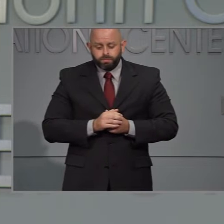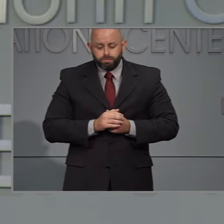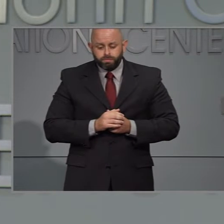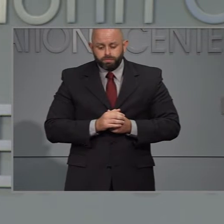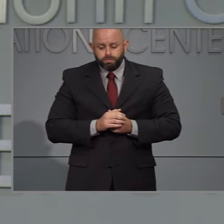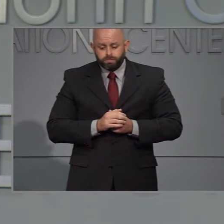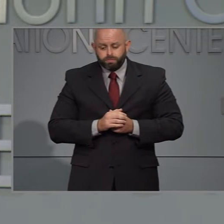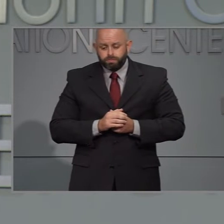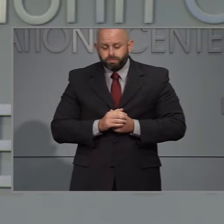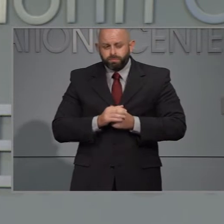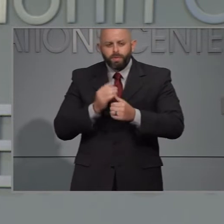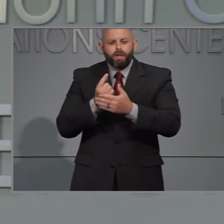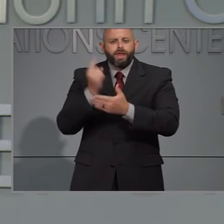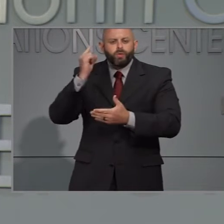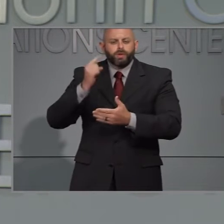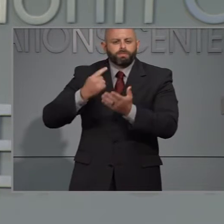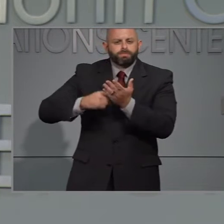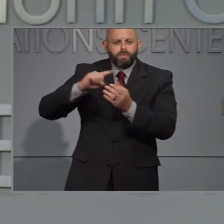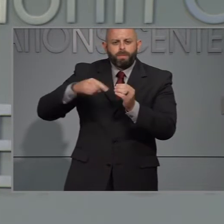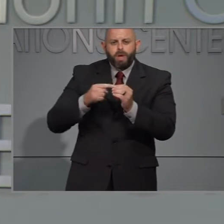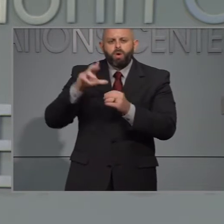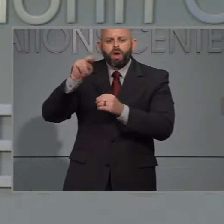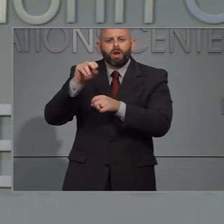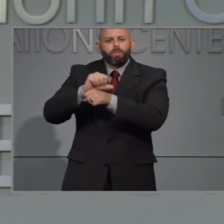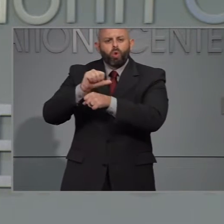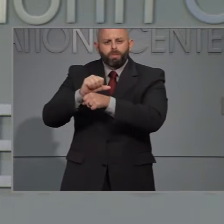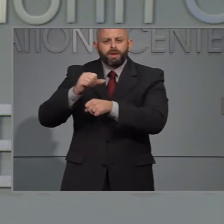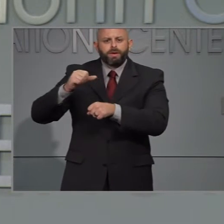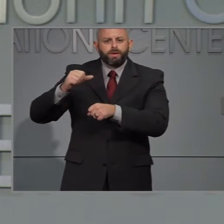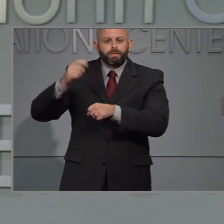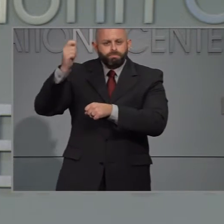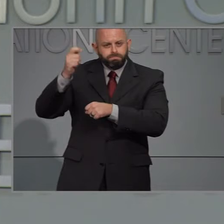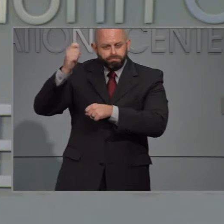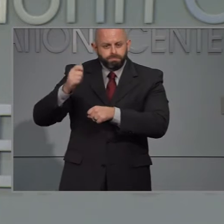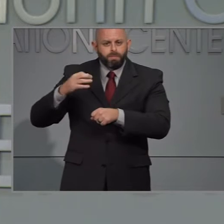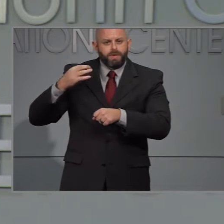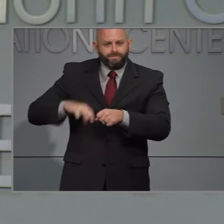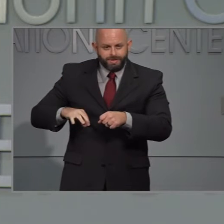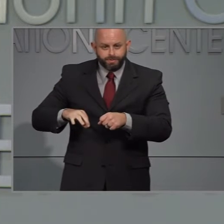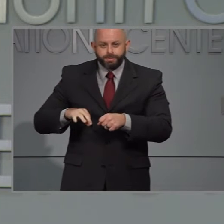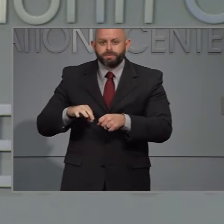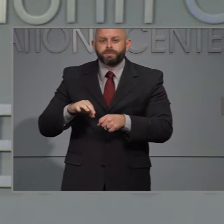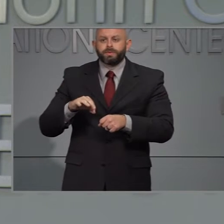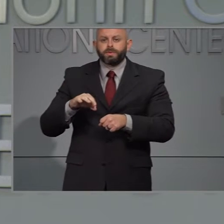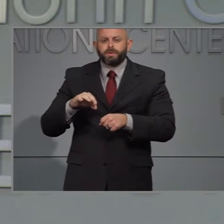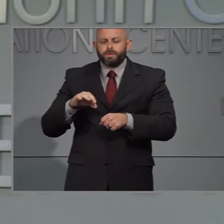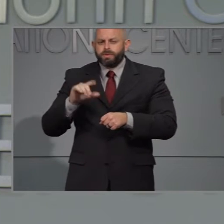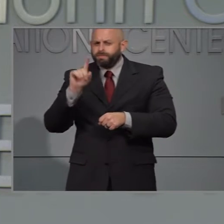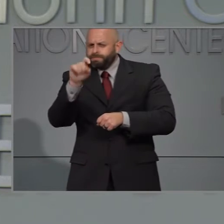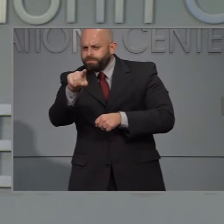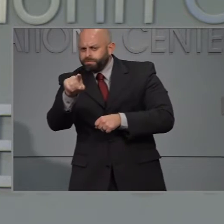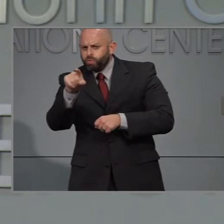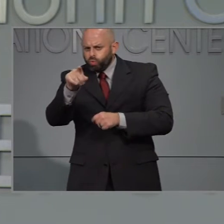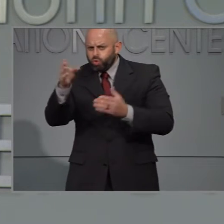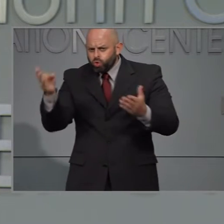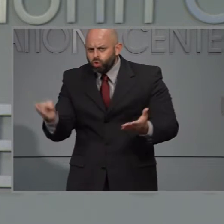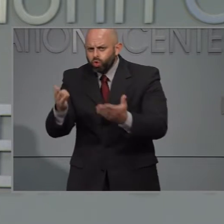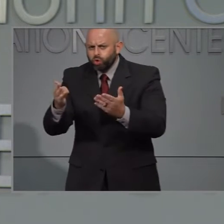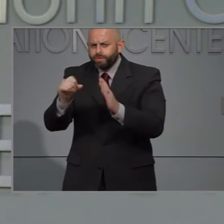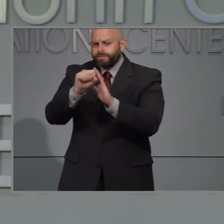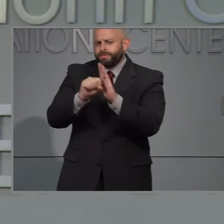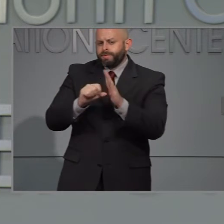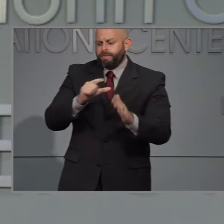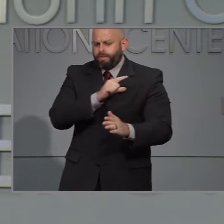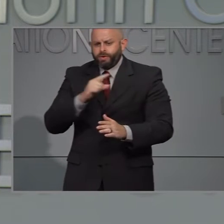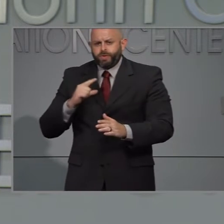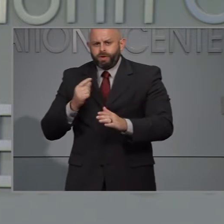desempleo, mencionó que estaba instando a los legisladores estatales para